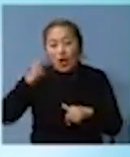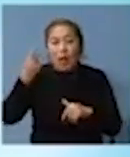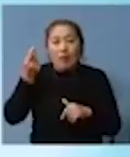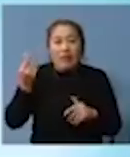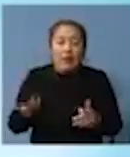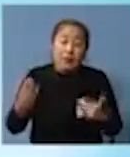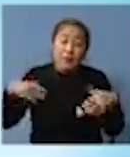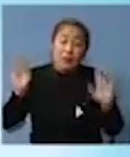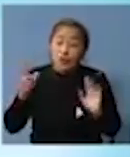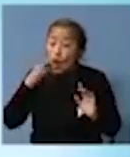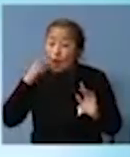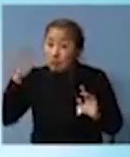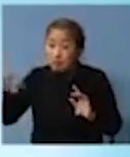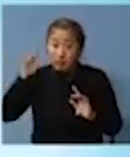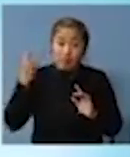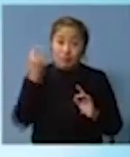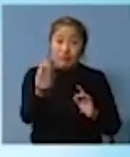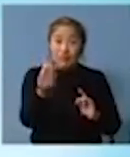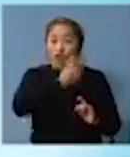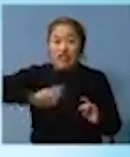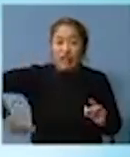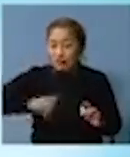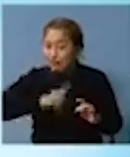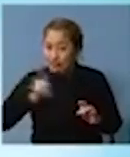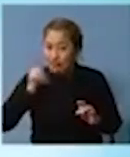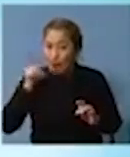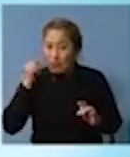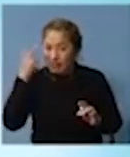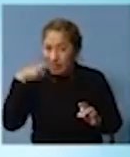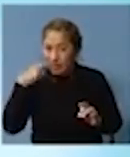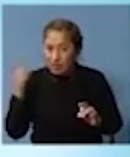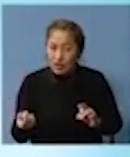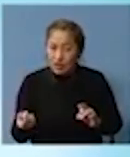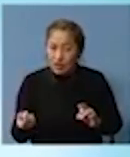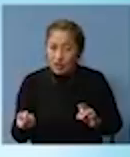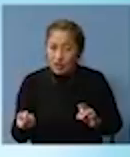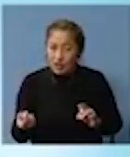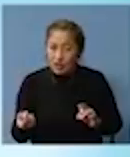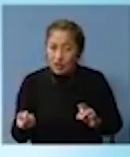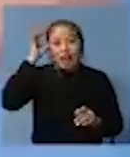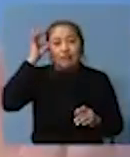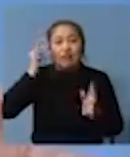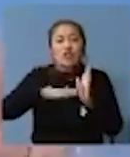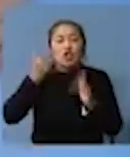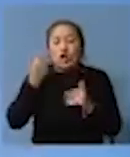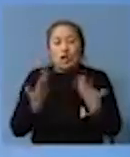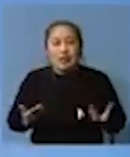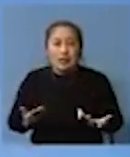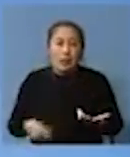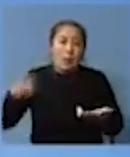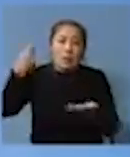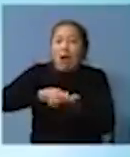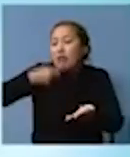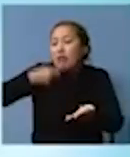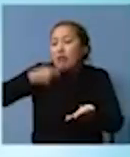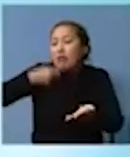dinero? Supongamos que Ferreira sea electo gobernador. ¿No es cierto? Entonces, ¿qué? Le pone 30 millones el ministro de Infraestructura, el que pone